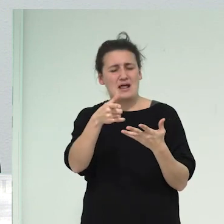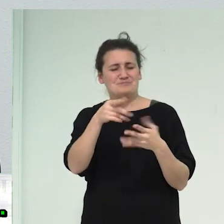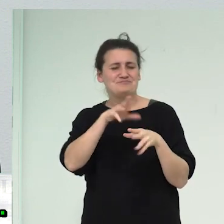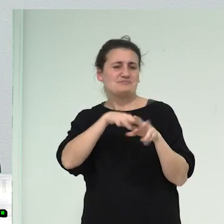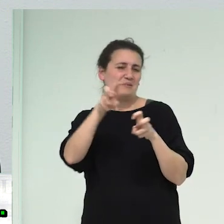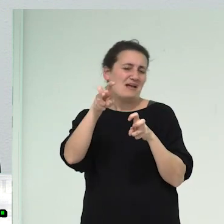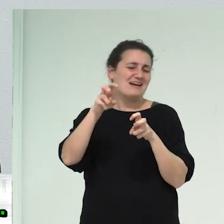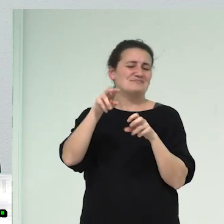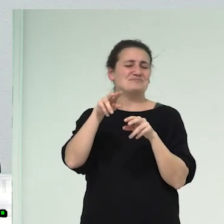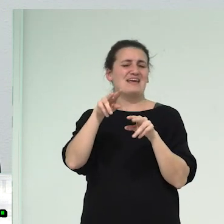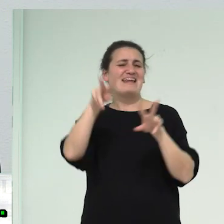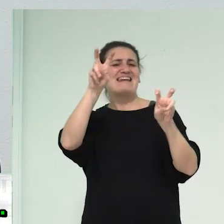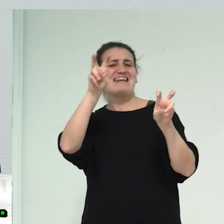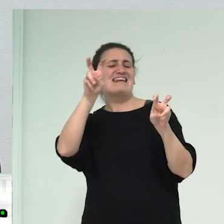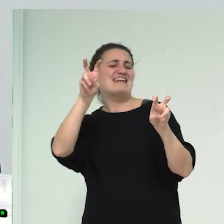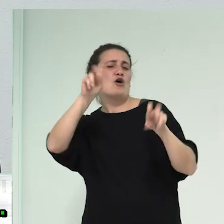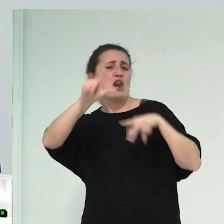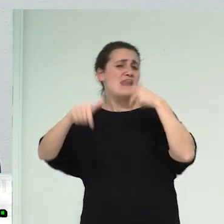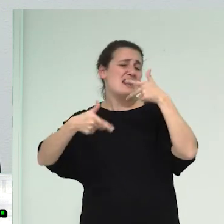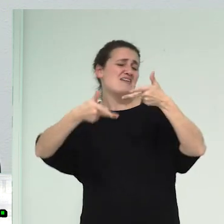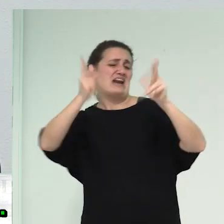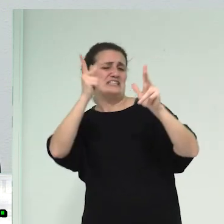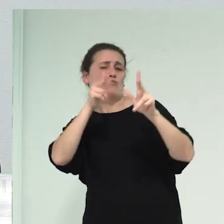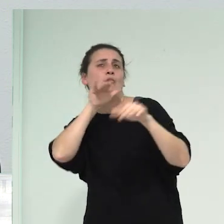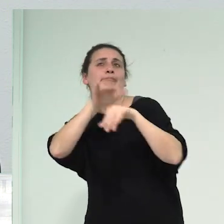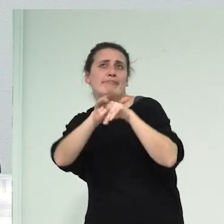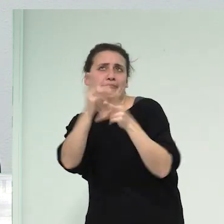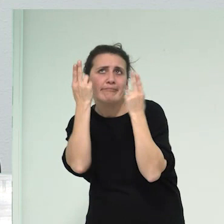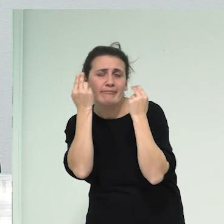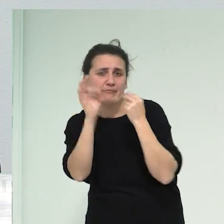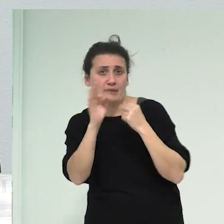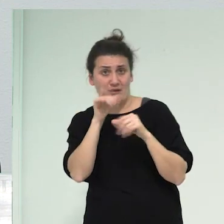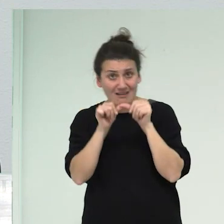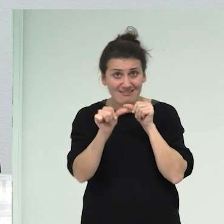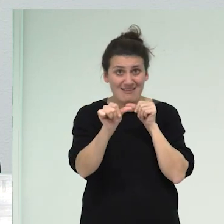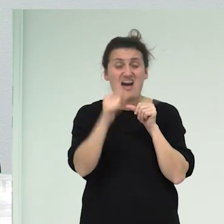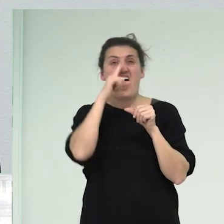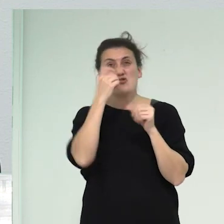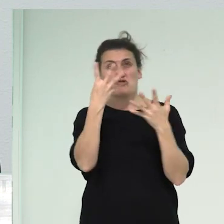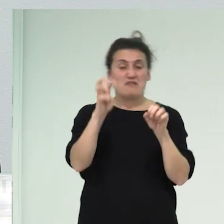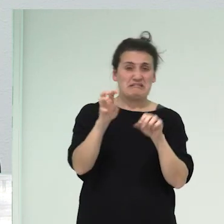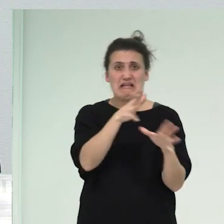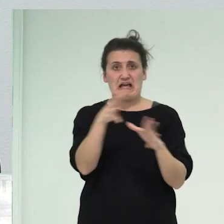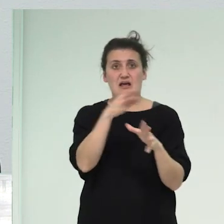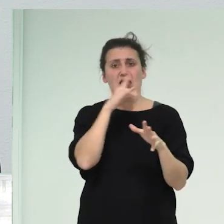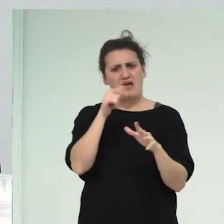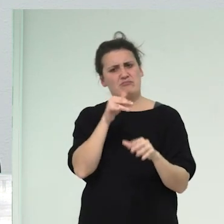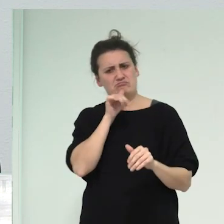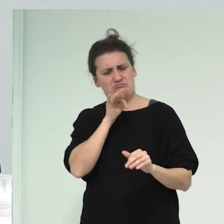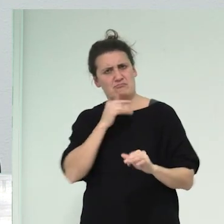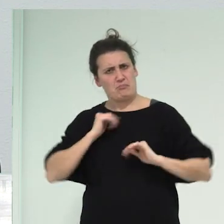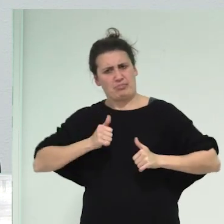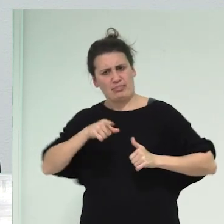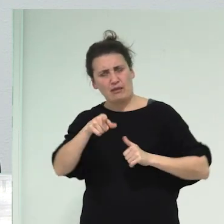neoliberalismo. Además, que están muchas veces, a partir de los años 90, empezaron a ser dependientes